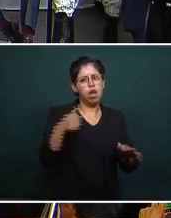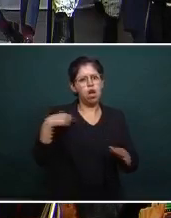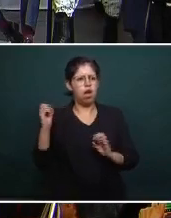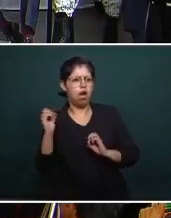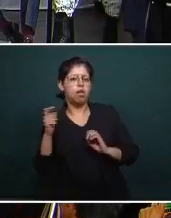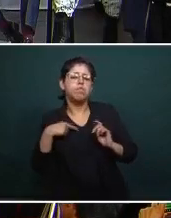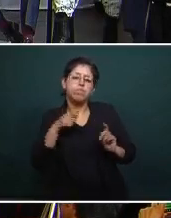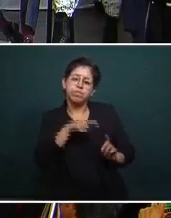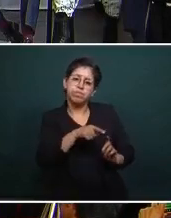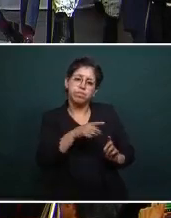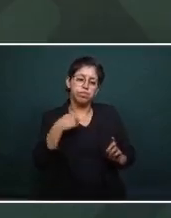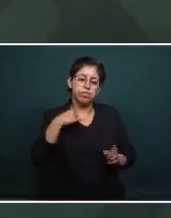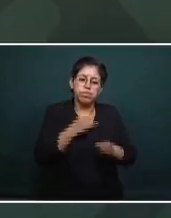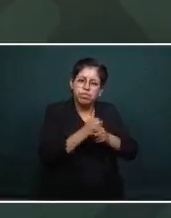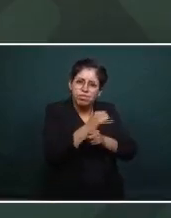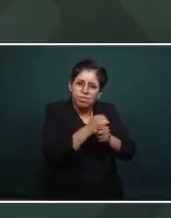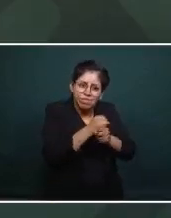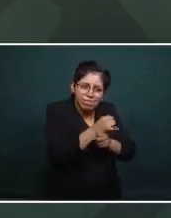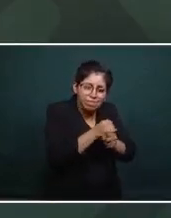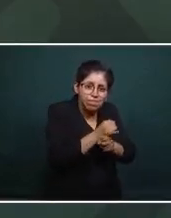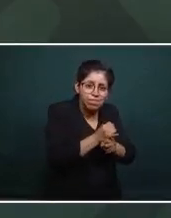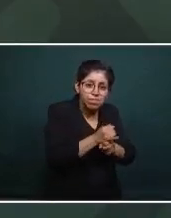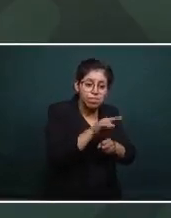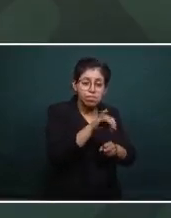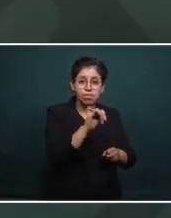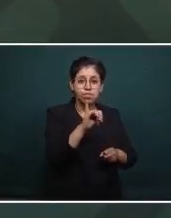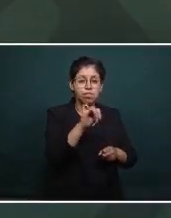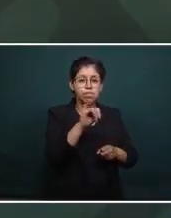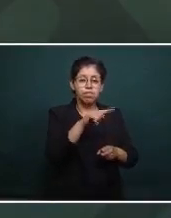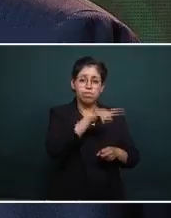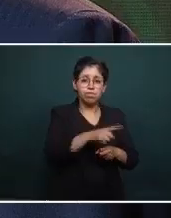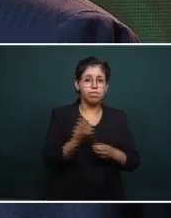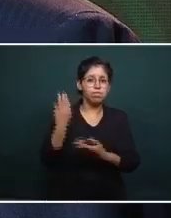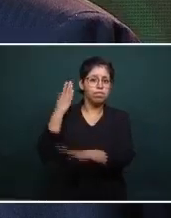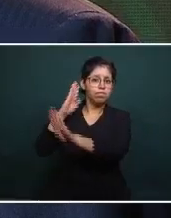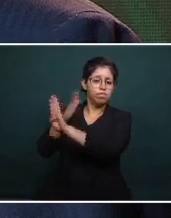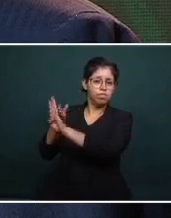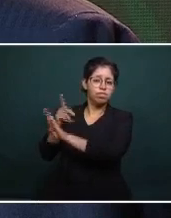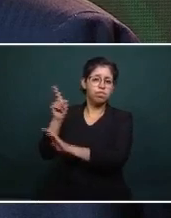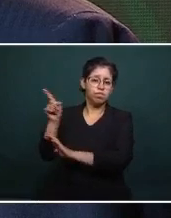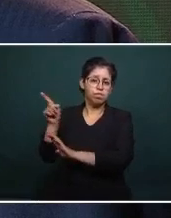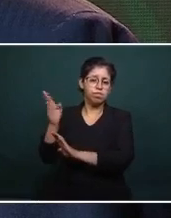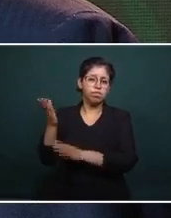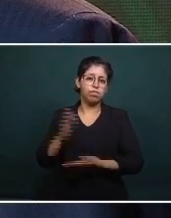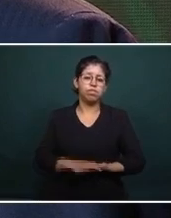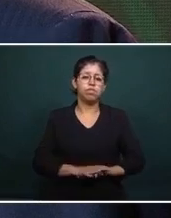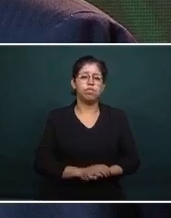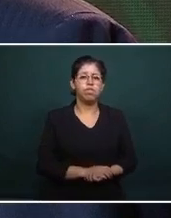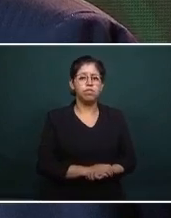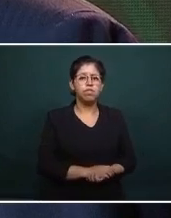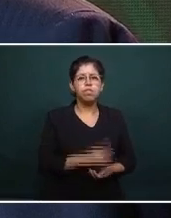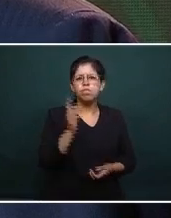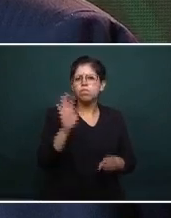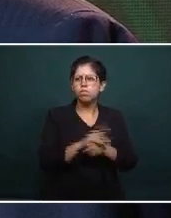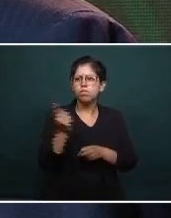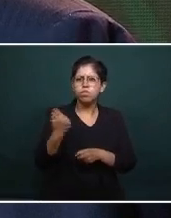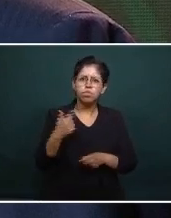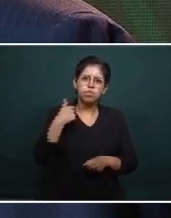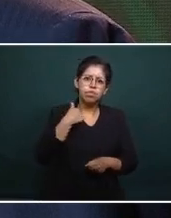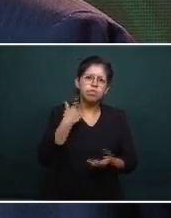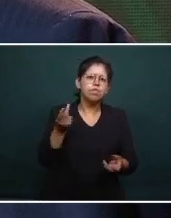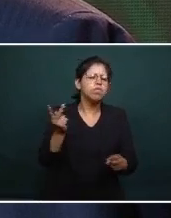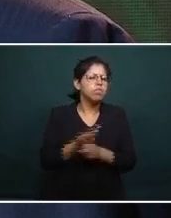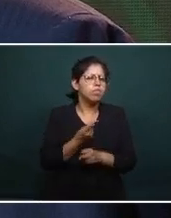de conformidad con su legislación. Es muy probable que se haga